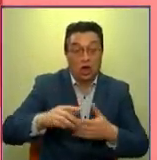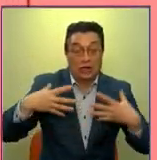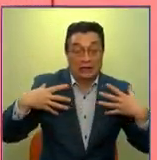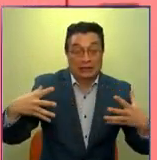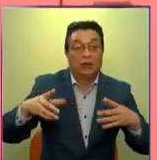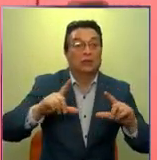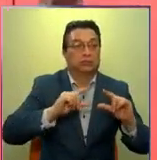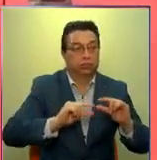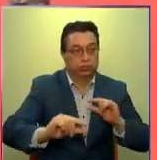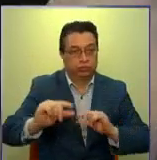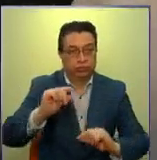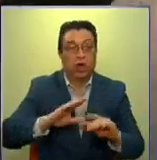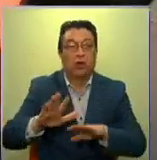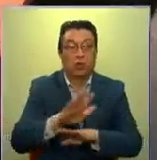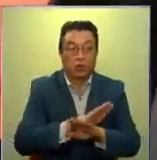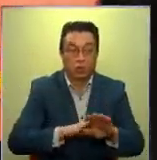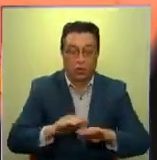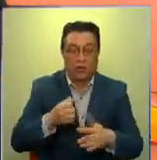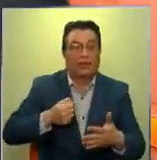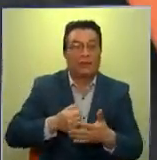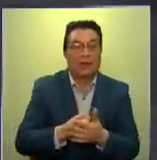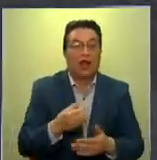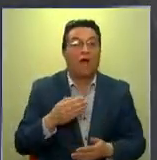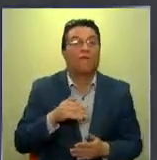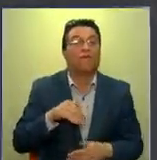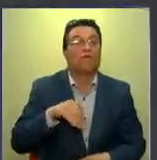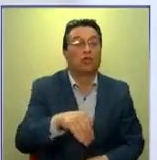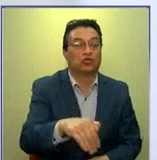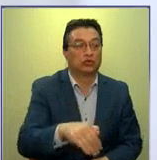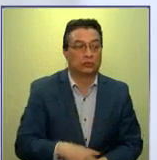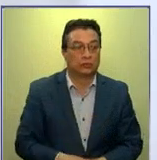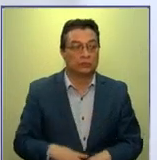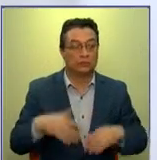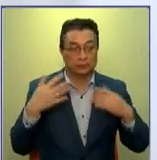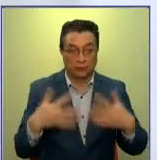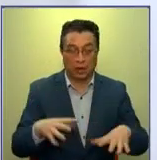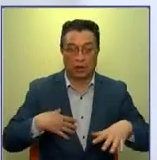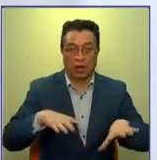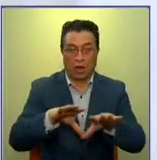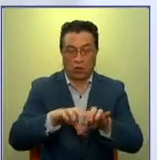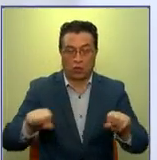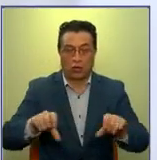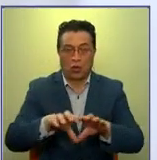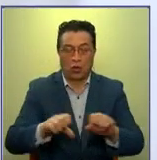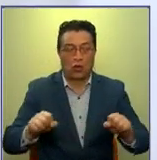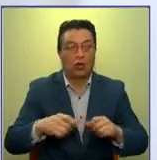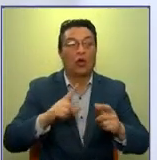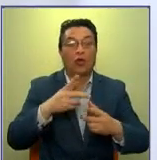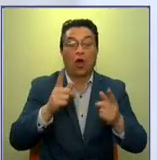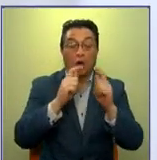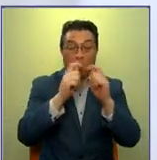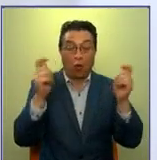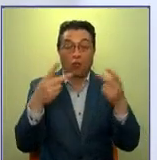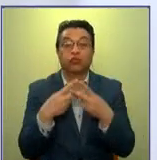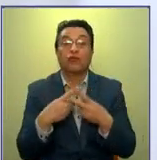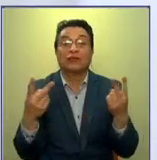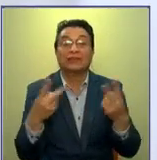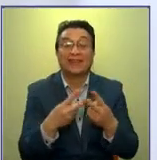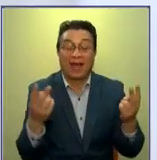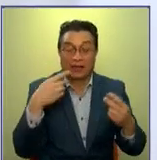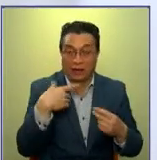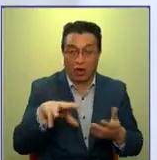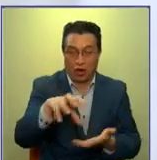en el funcionamiento de los terminales de buses. Y hemos llegado a acuerdo con operadores de publicidad de la comuna para que